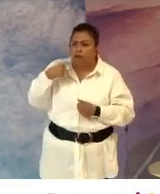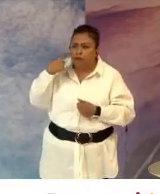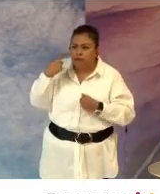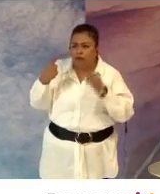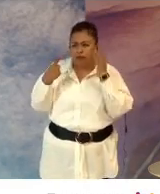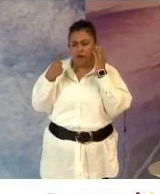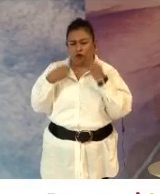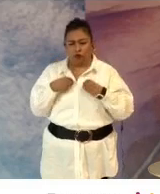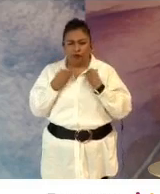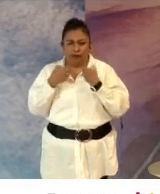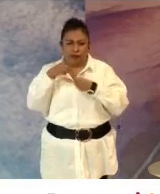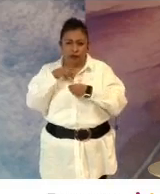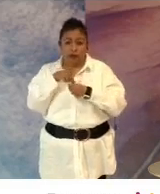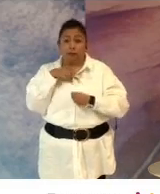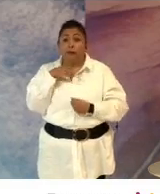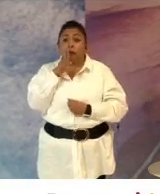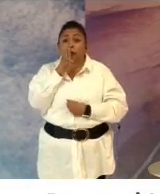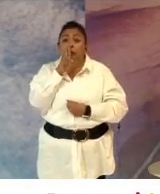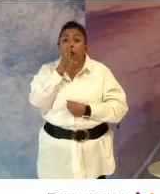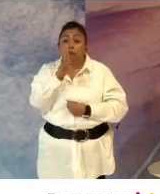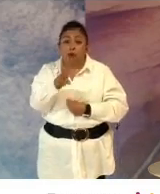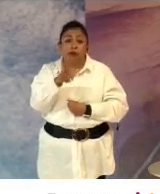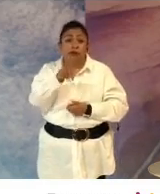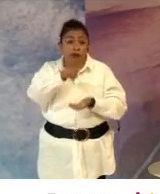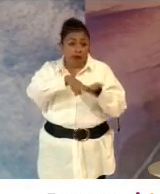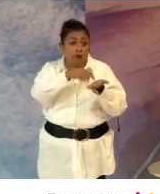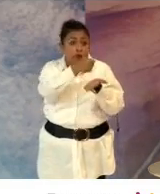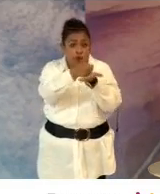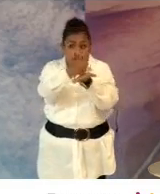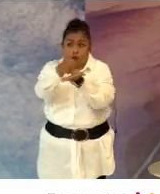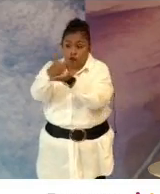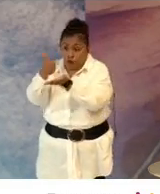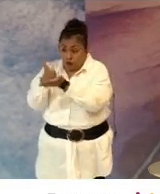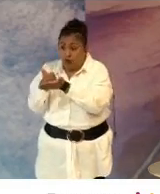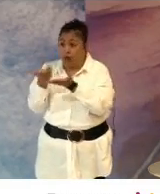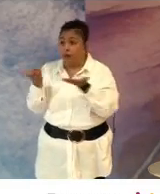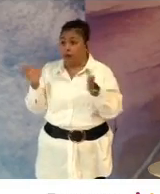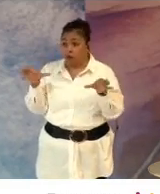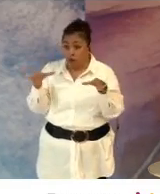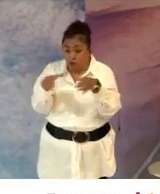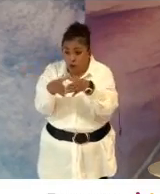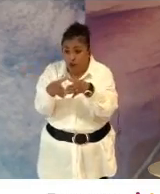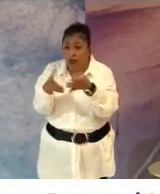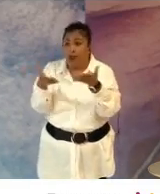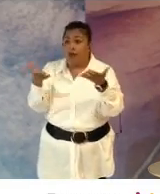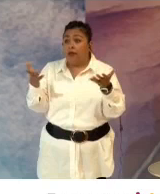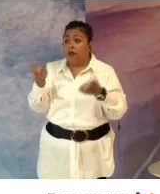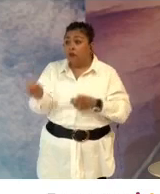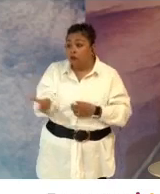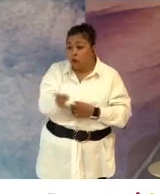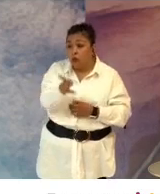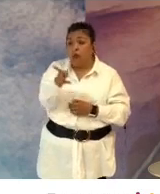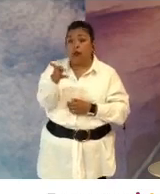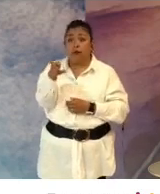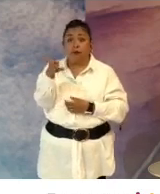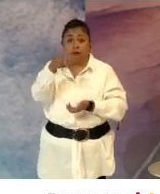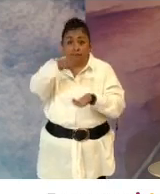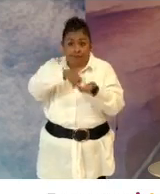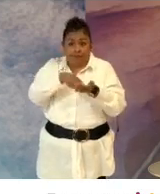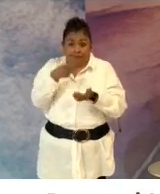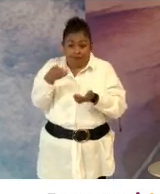la vida en sociedad? Y la respuesta es en las ciudades, en las comunidades, en los pueblos.